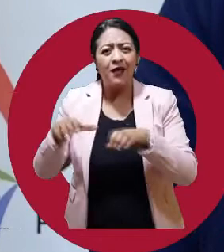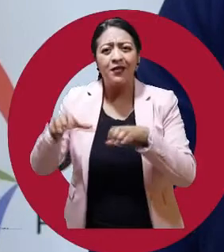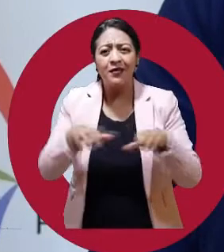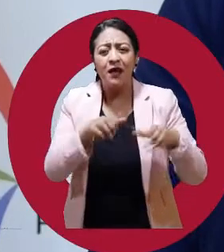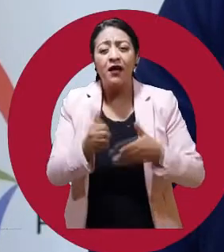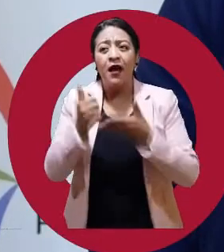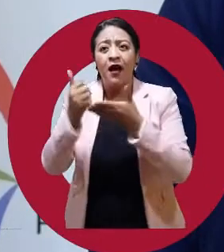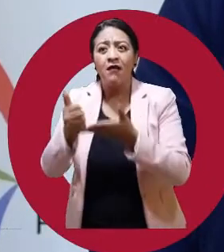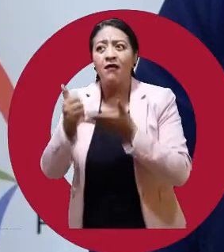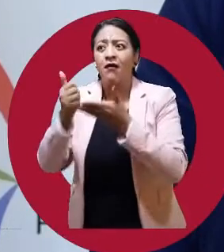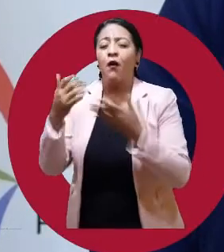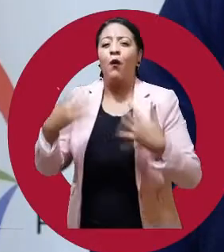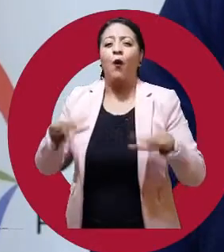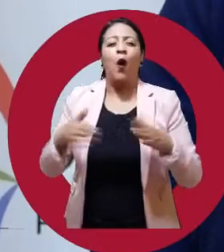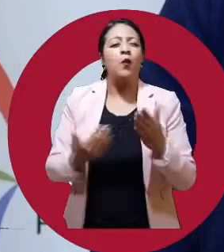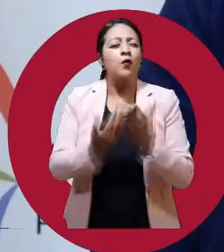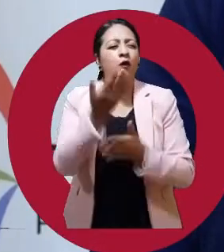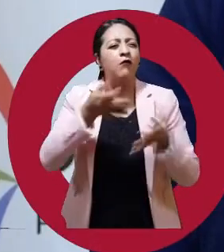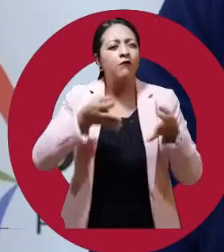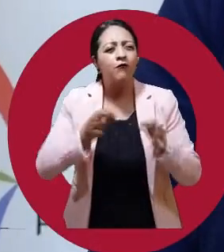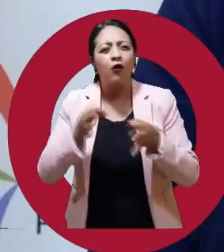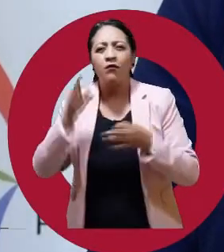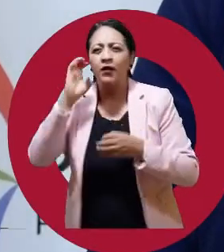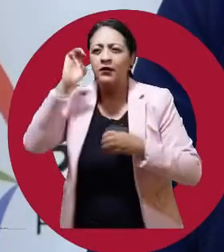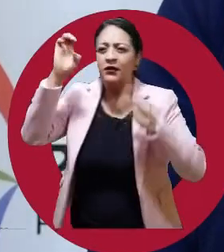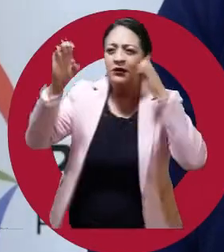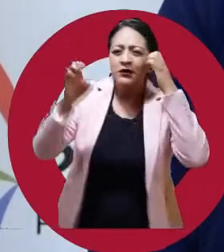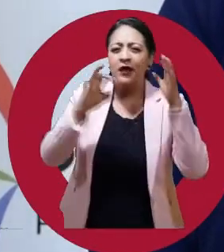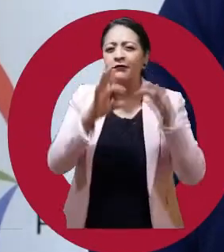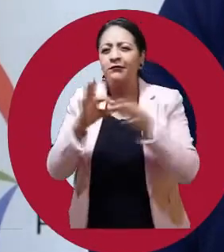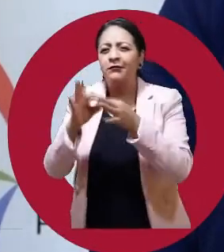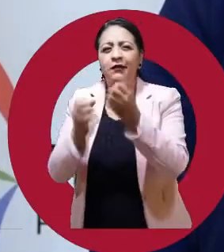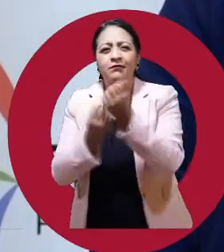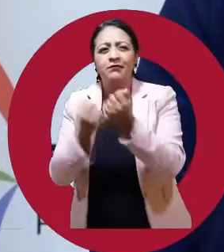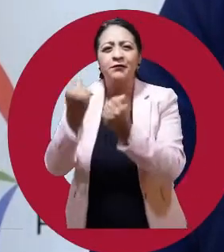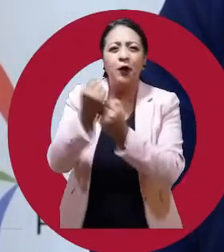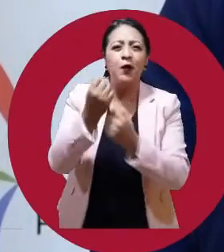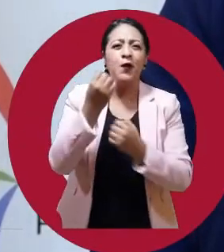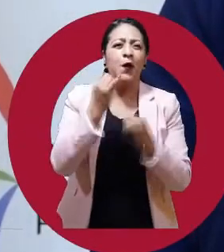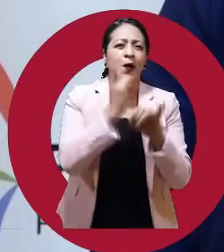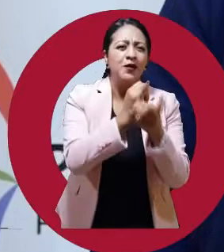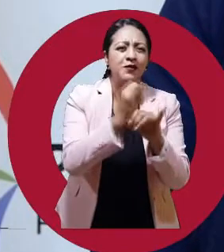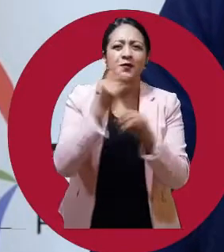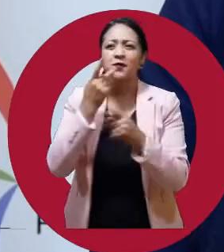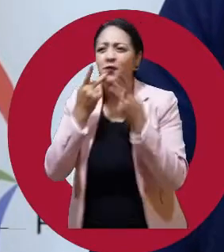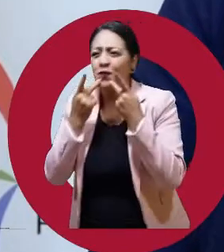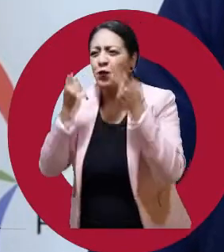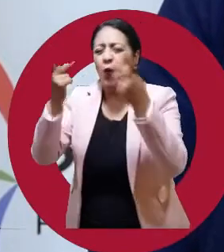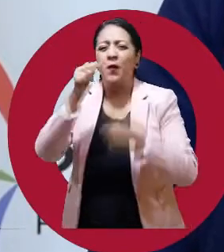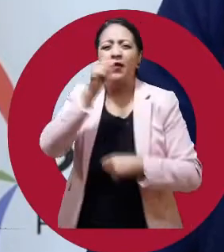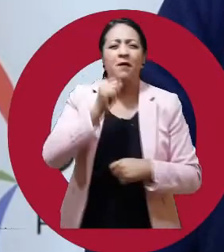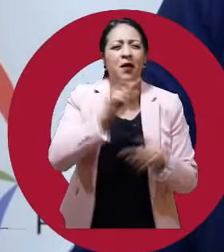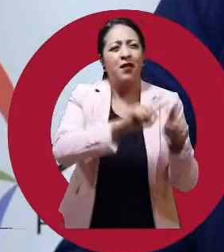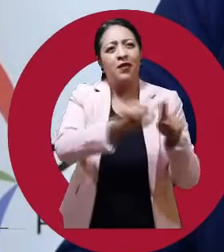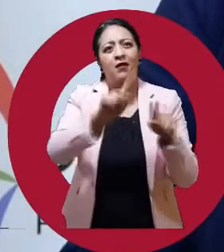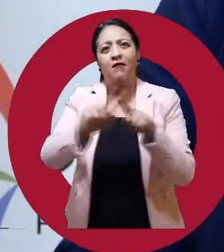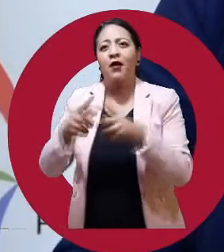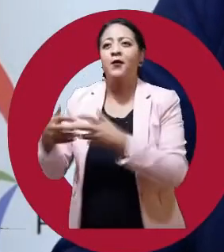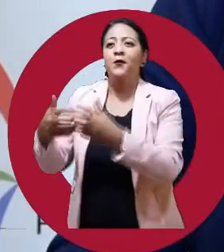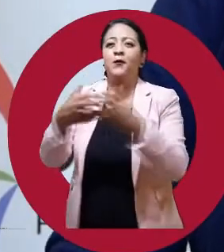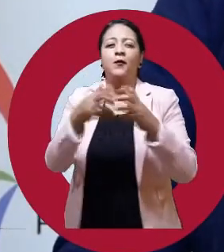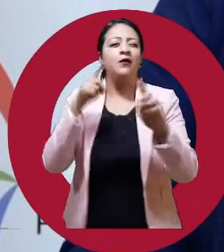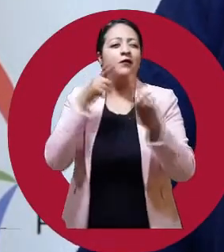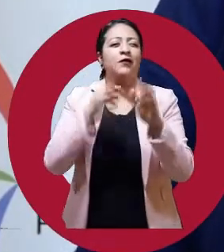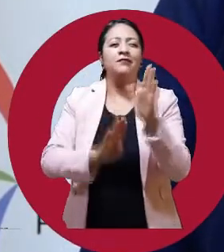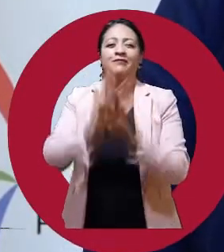ayudado a generar un nuevo mecanismo de cooperación interinstitucional, público-privada, con la intención de dinamizar